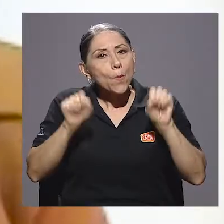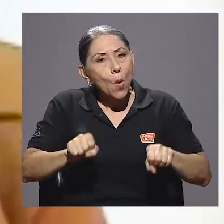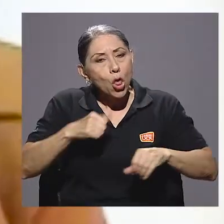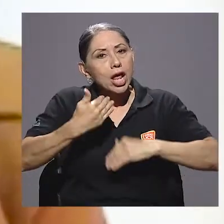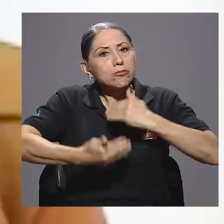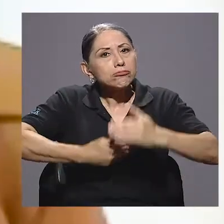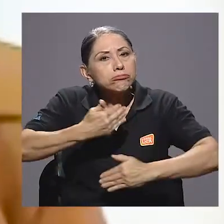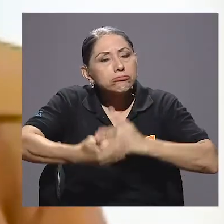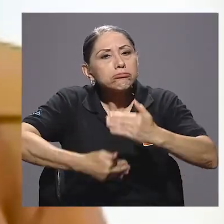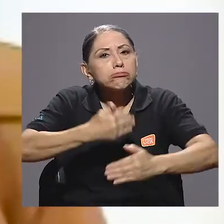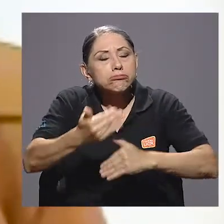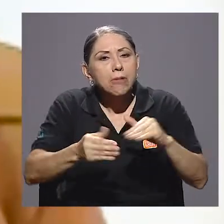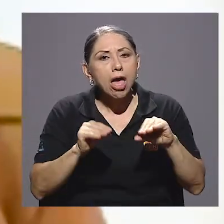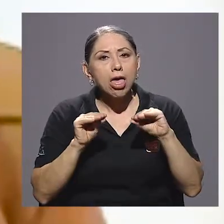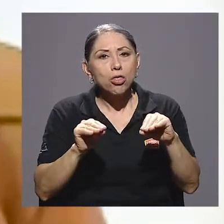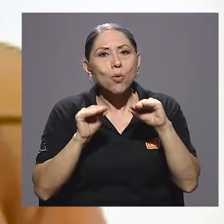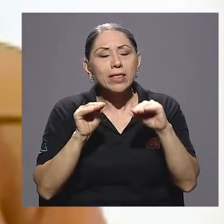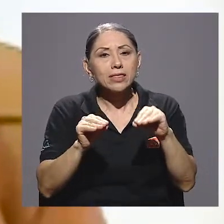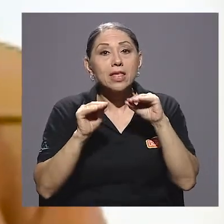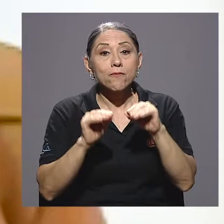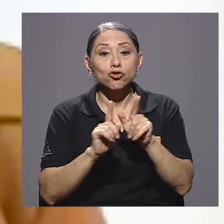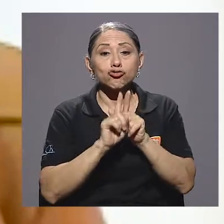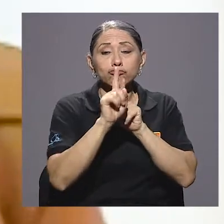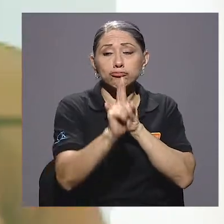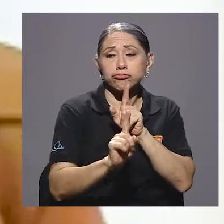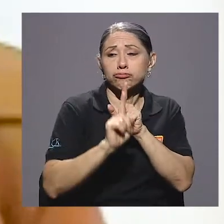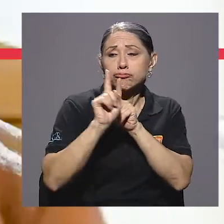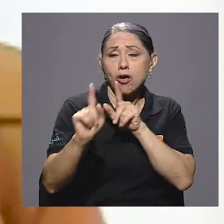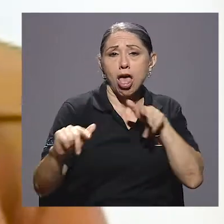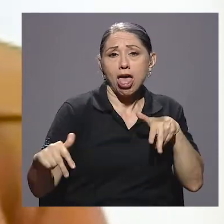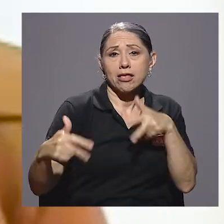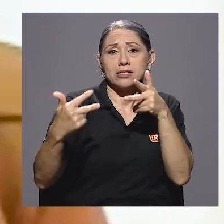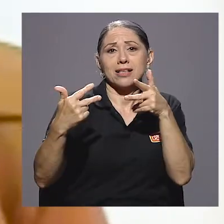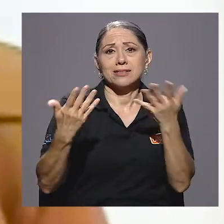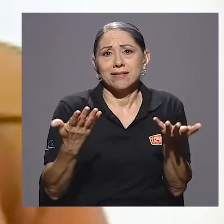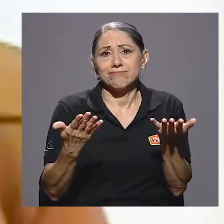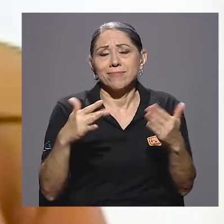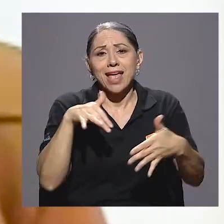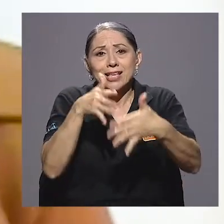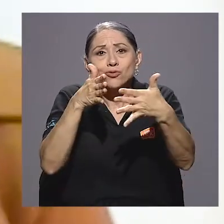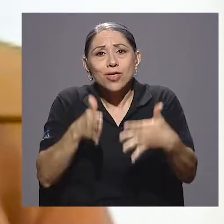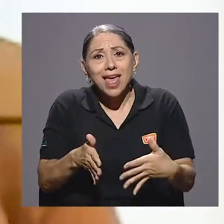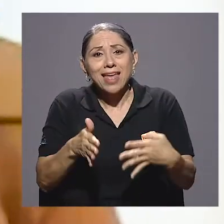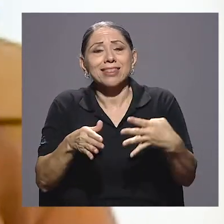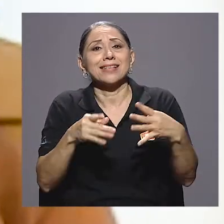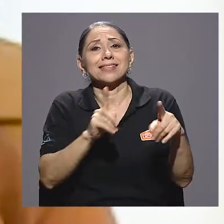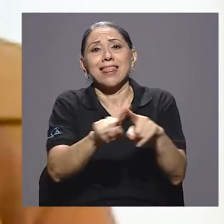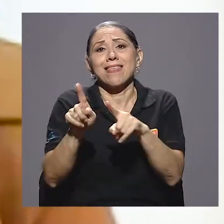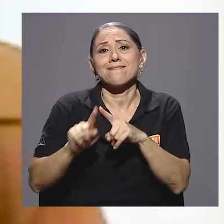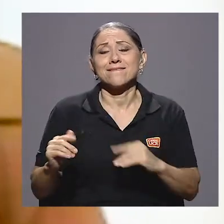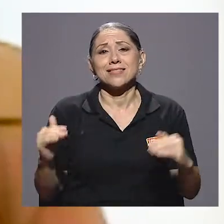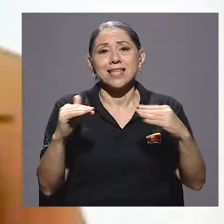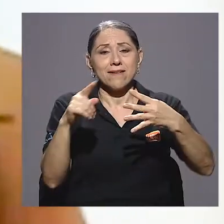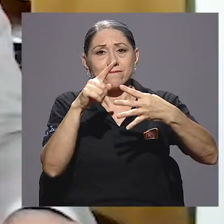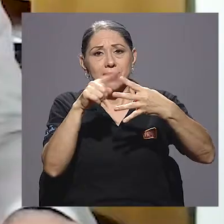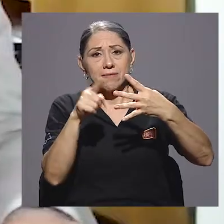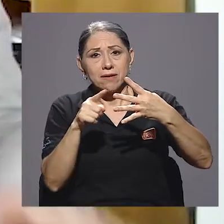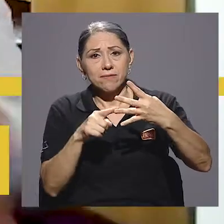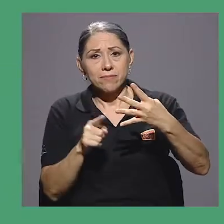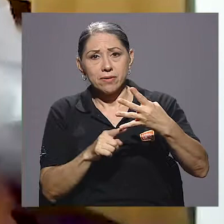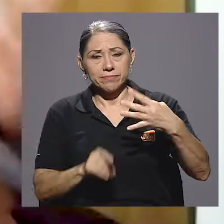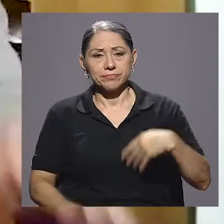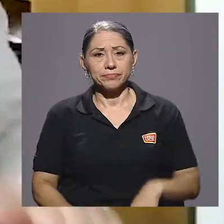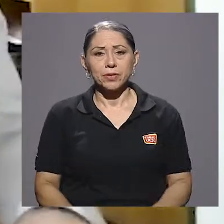poder desarrollar los procesos educativos a distancia con estudiantes ubicados en esos distintos escenarios.